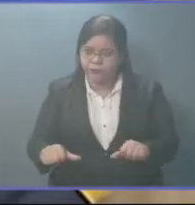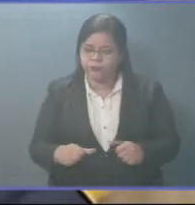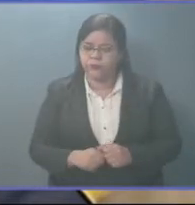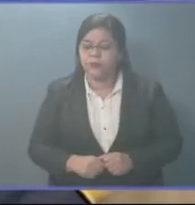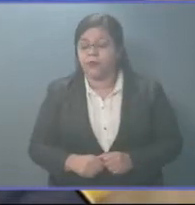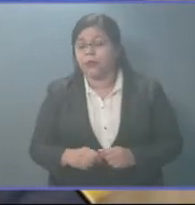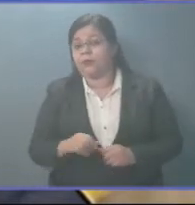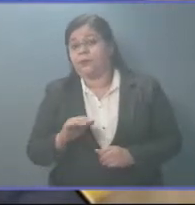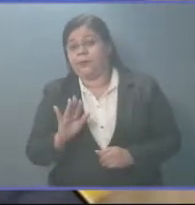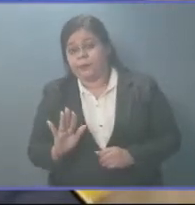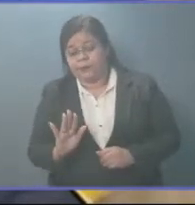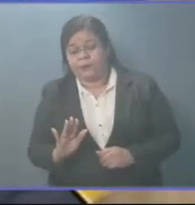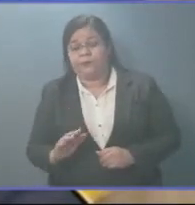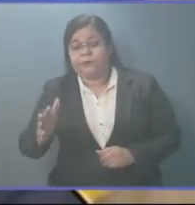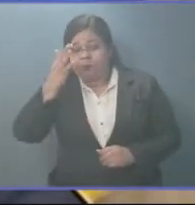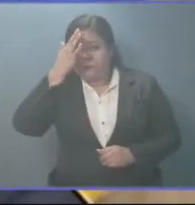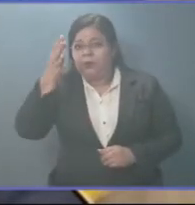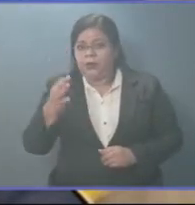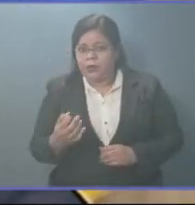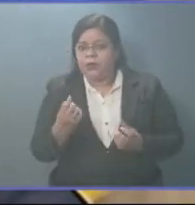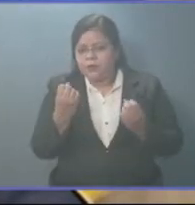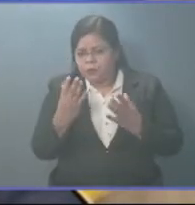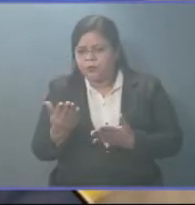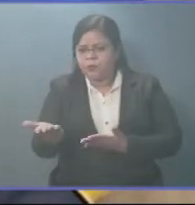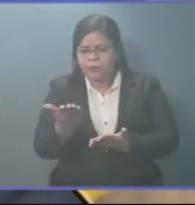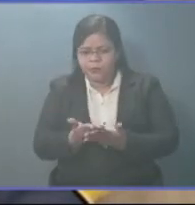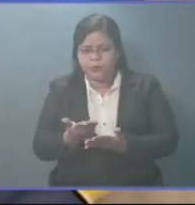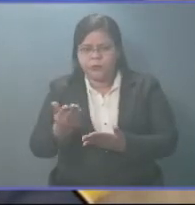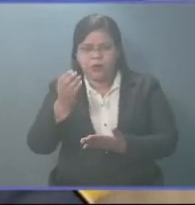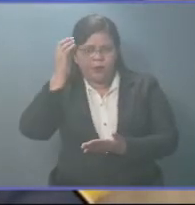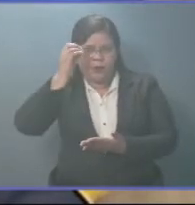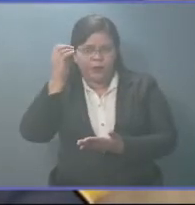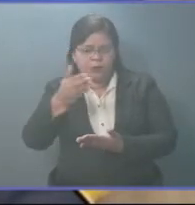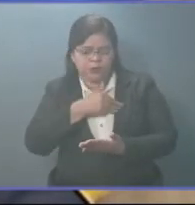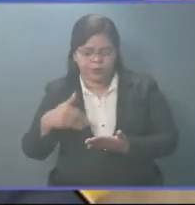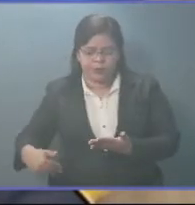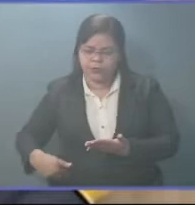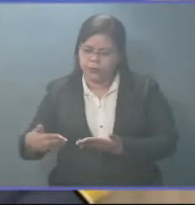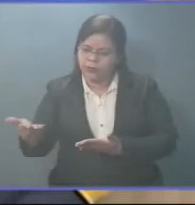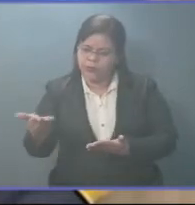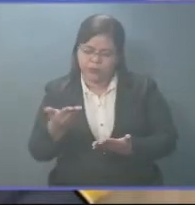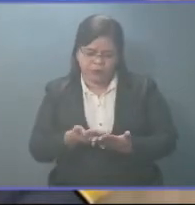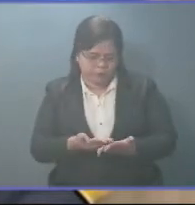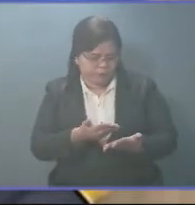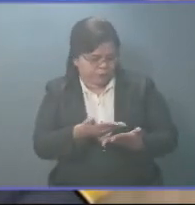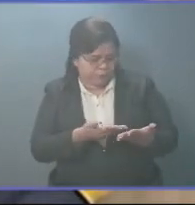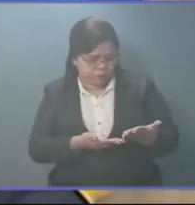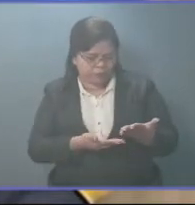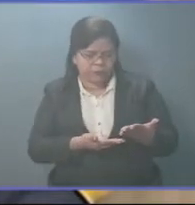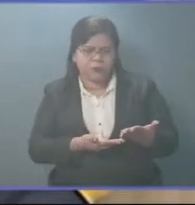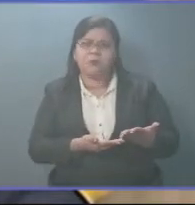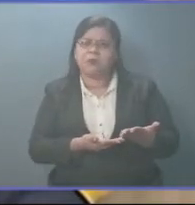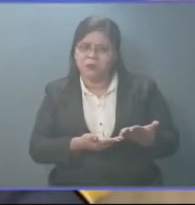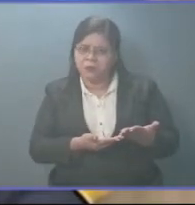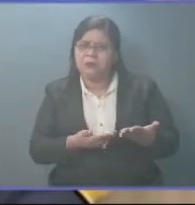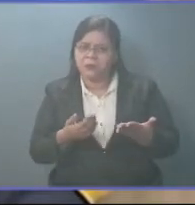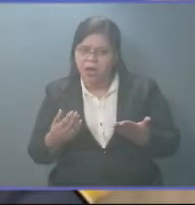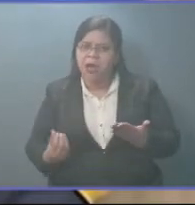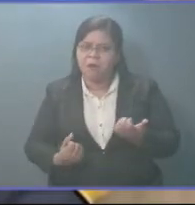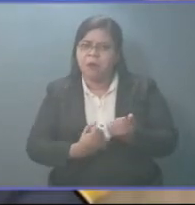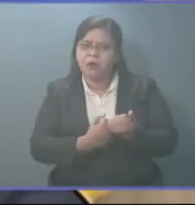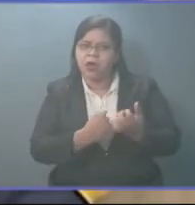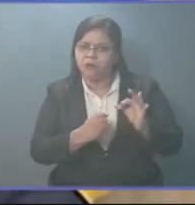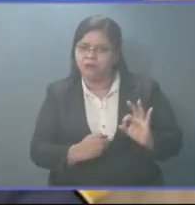Sin embargo, considera que la mayoría de las observaciones del presidente enriquecen y aportan para una